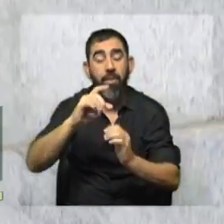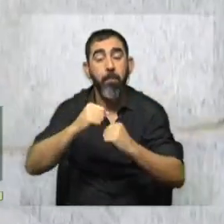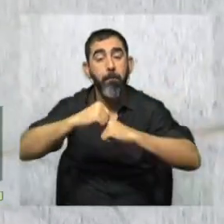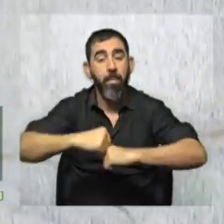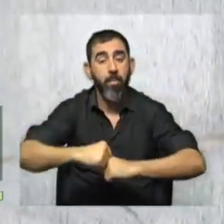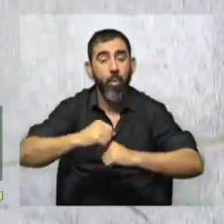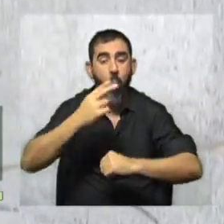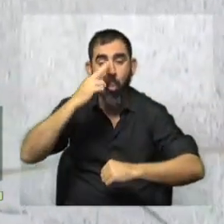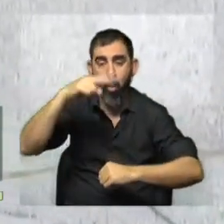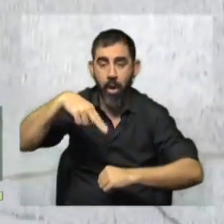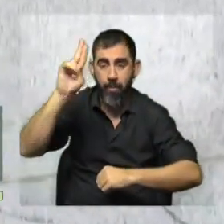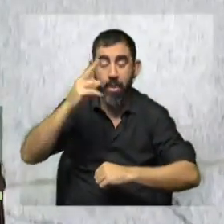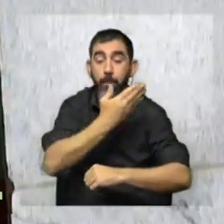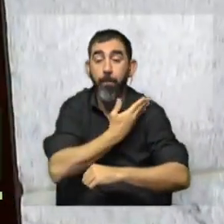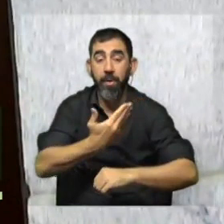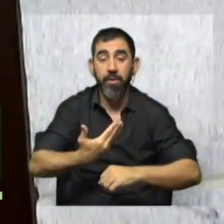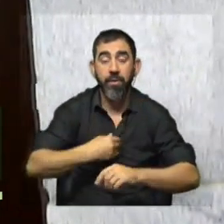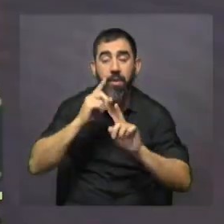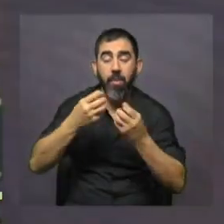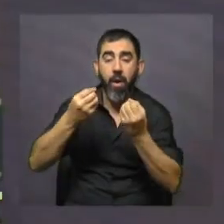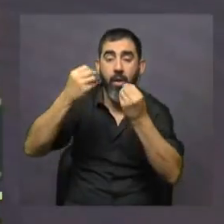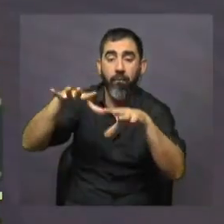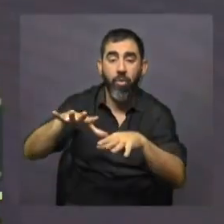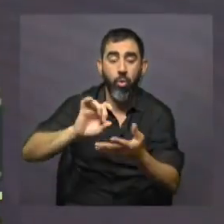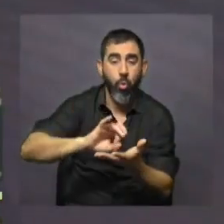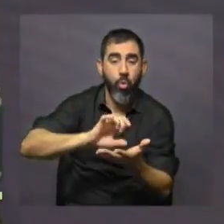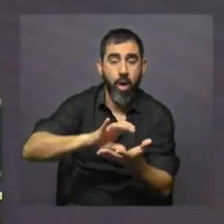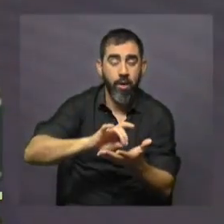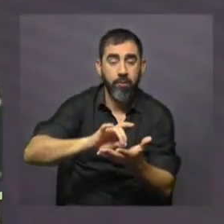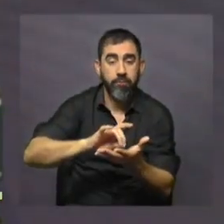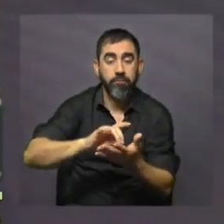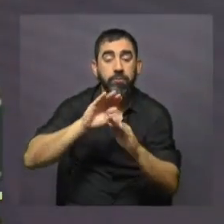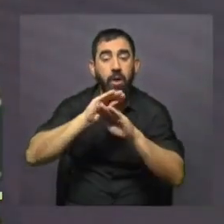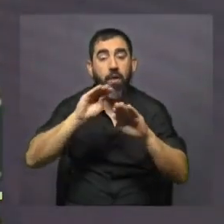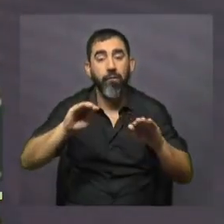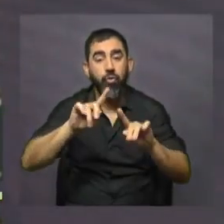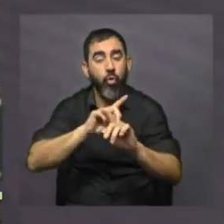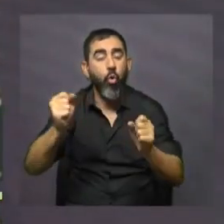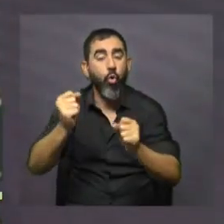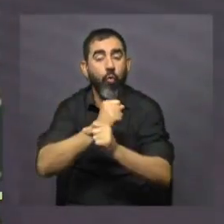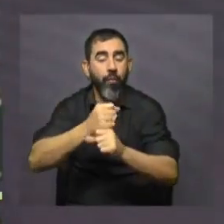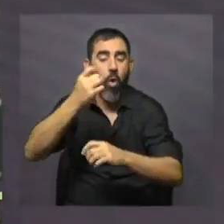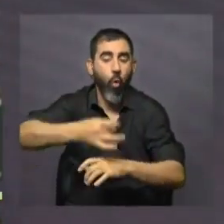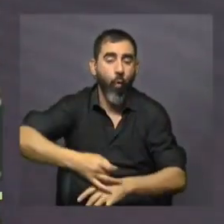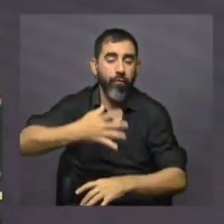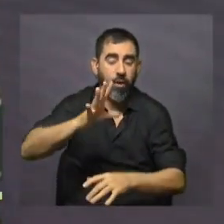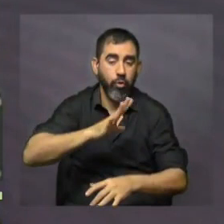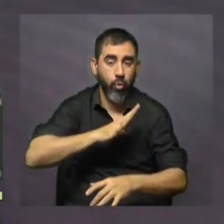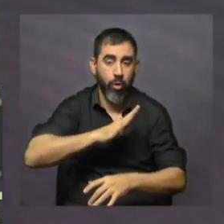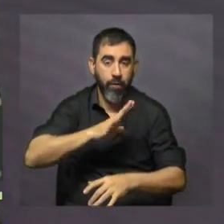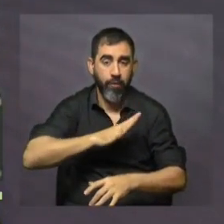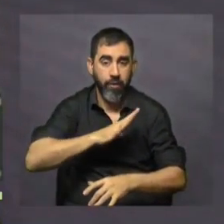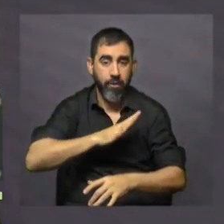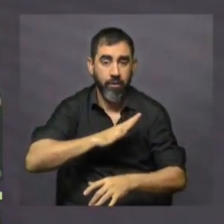por unanimidad que el presidente del organismo debe abandonar la institución. El anuncio no ha sido confirmado de forma oficial por el banco y